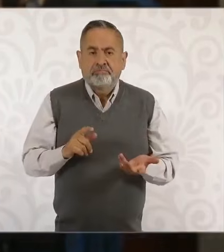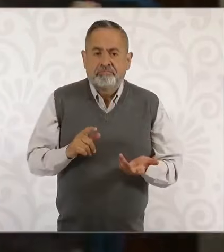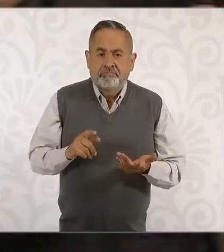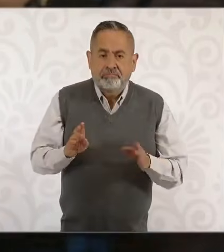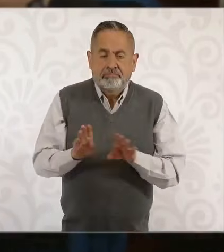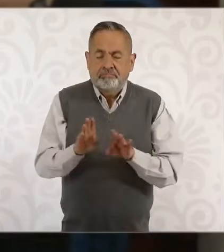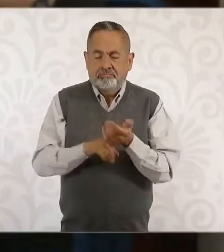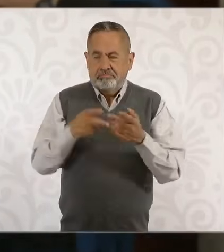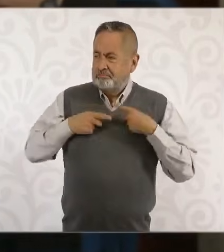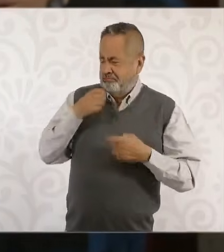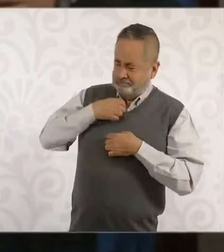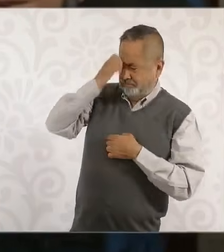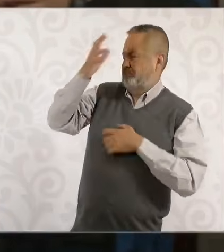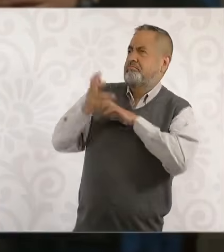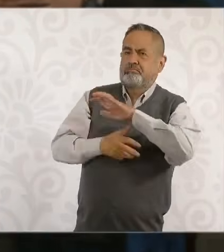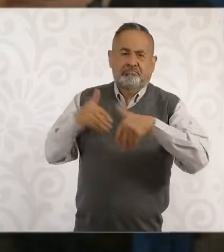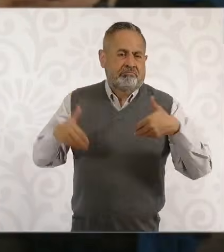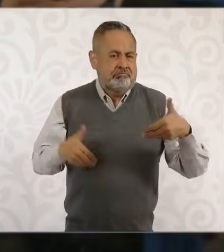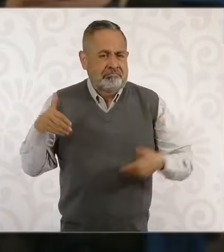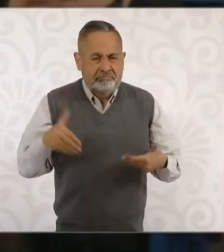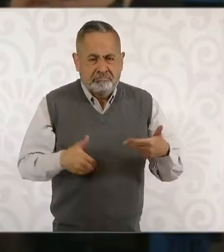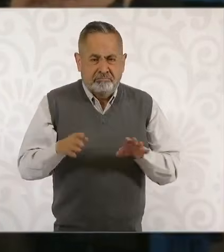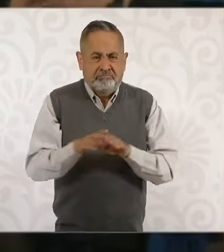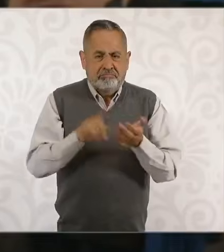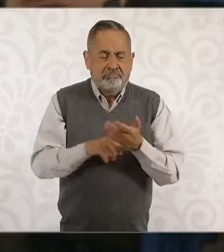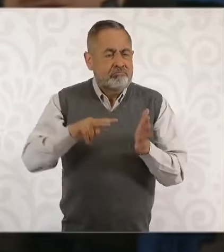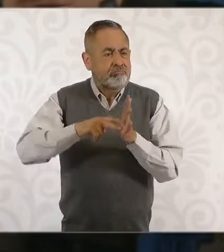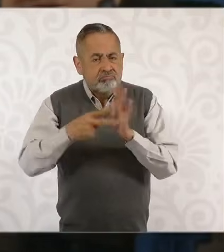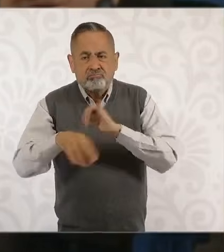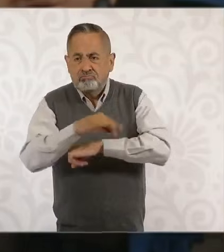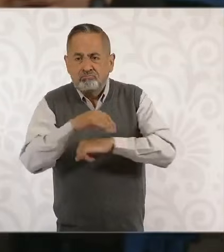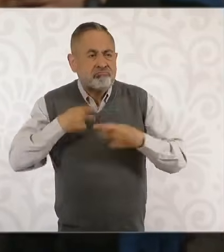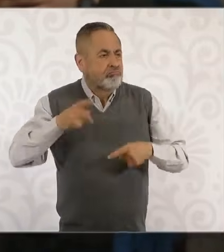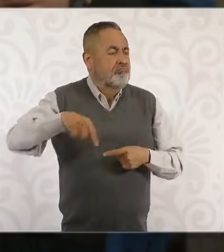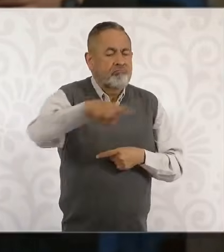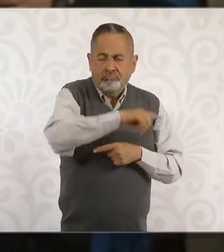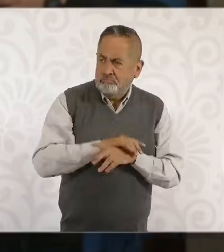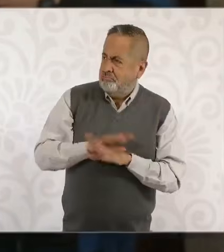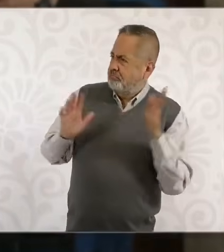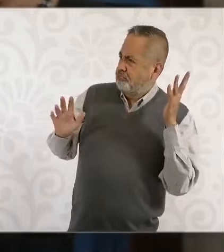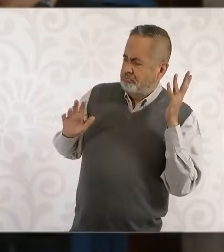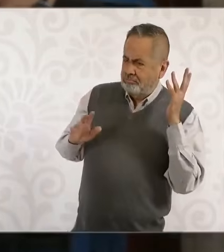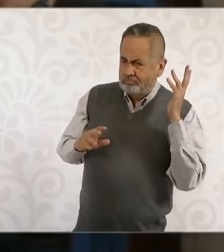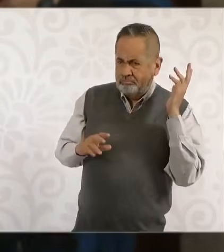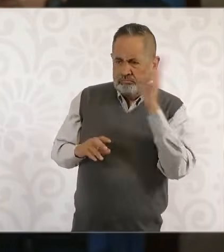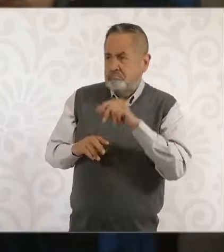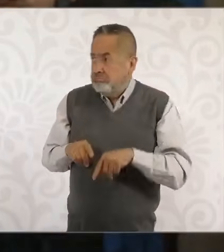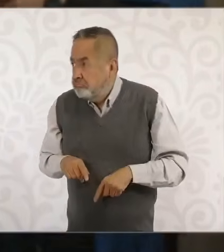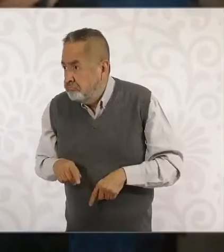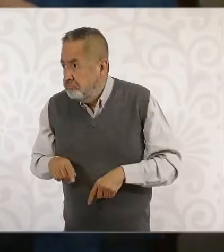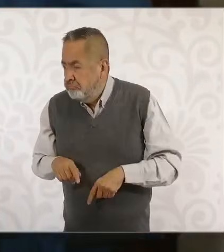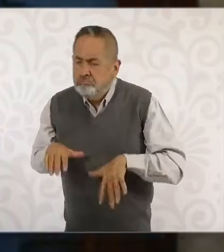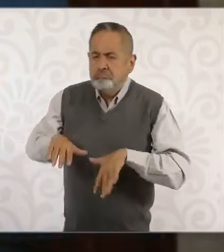ha causado cierto malestar entre los ingenieros y los trabajadores que dicen que podrían pues irse